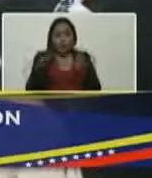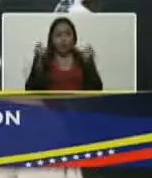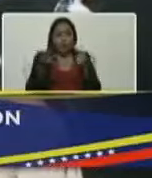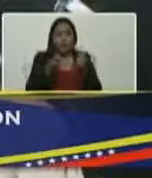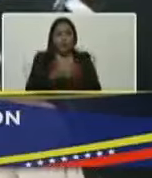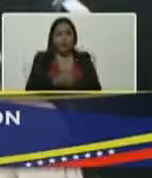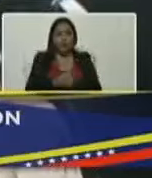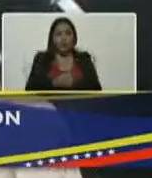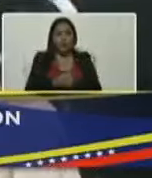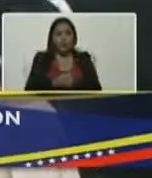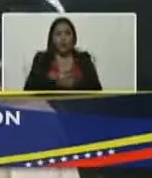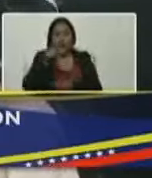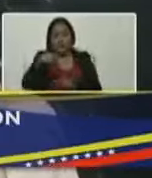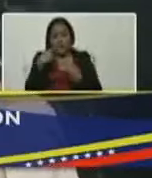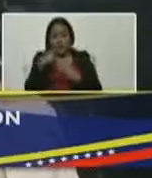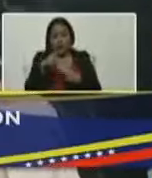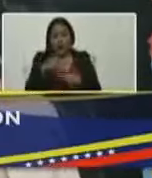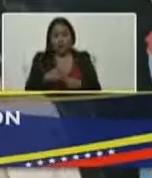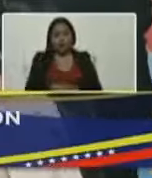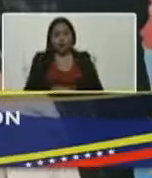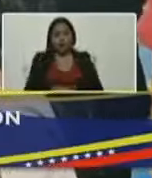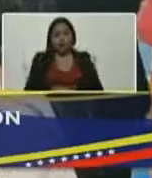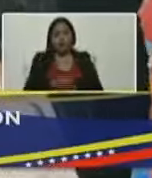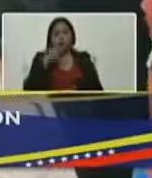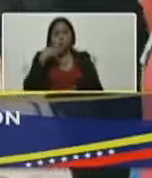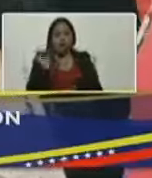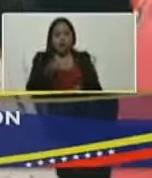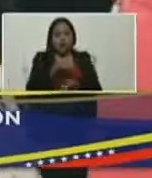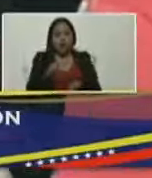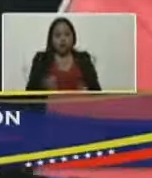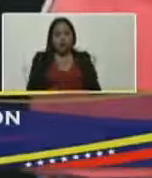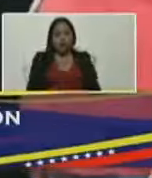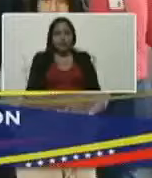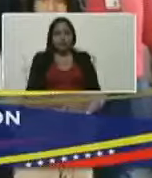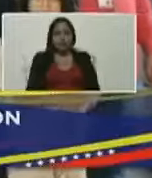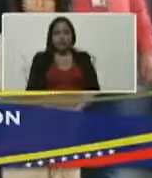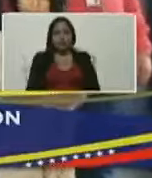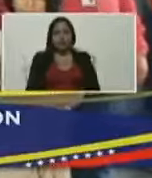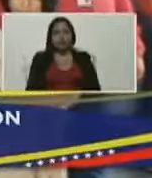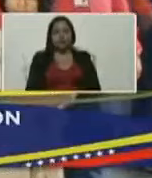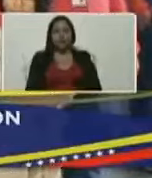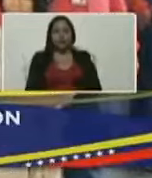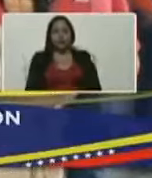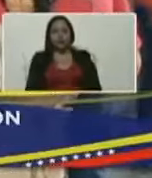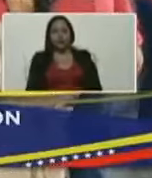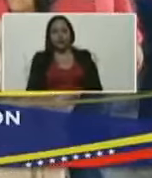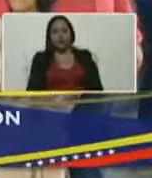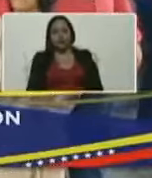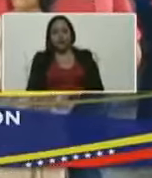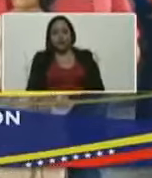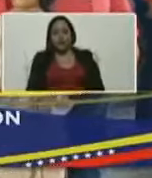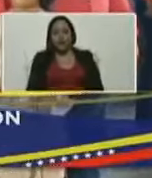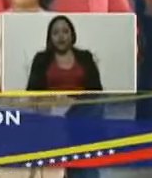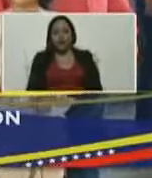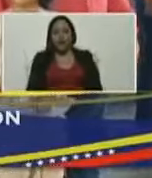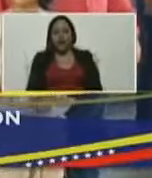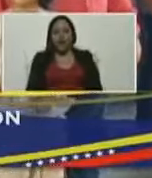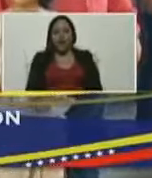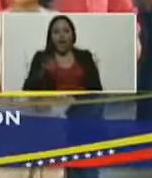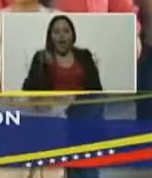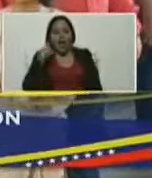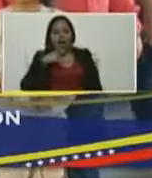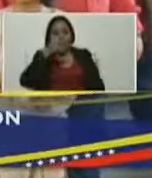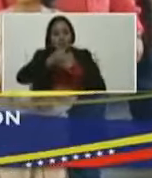YouTube. Y TikTok también. Bueno, ¿verdad? Miren, ayer en la tarde fui